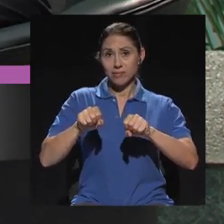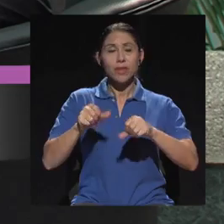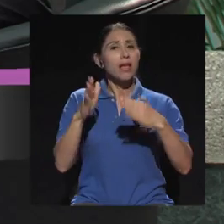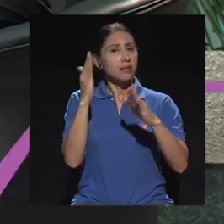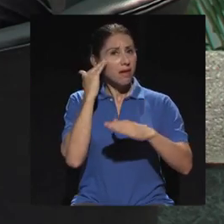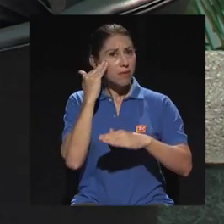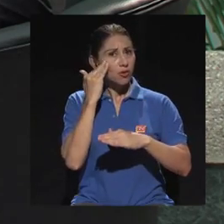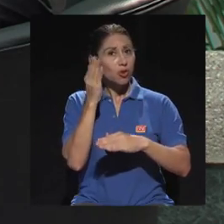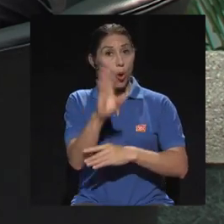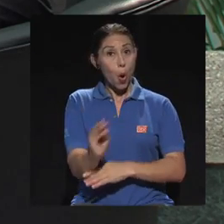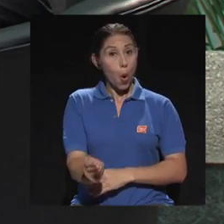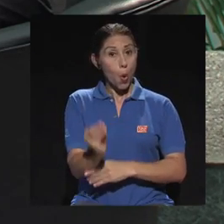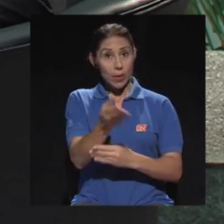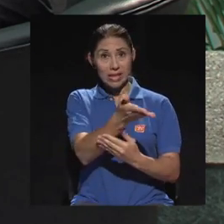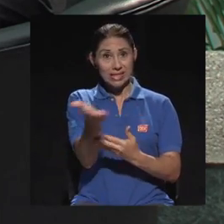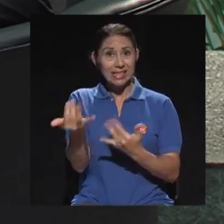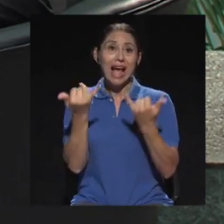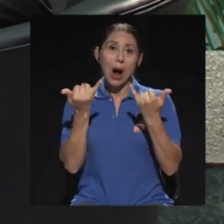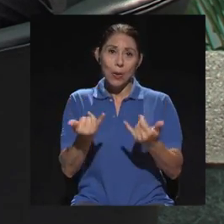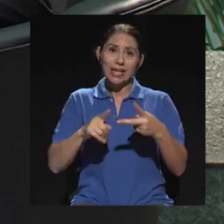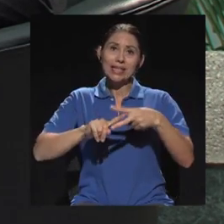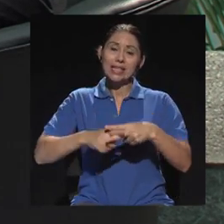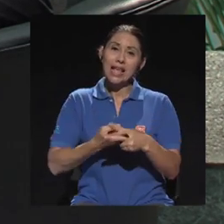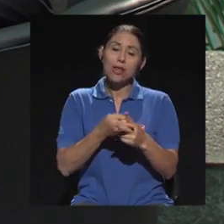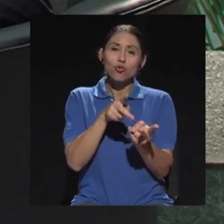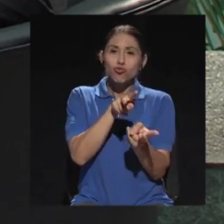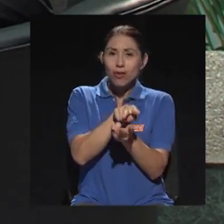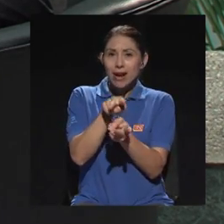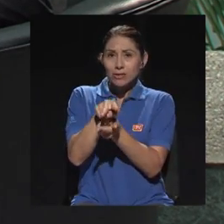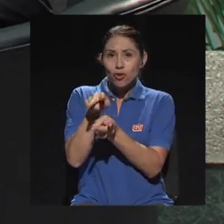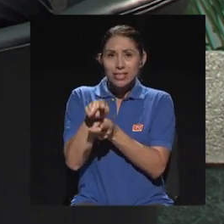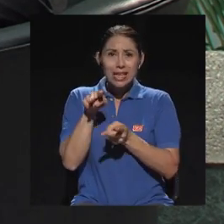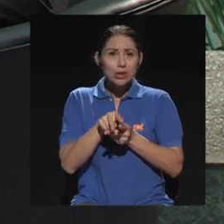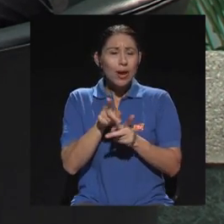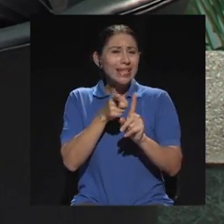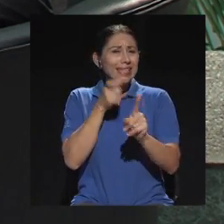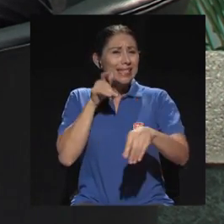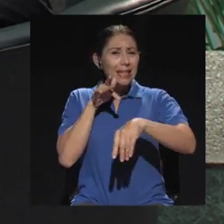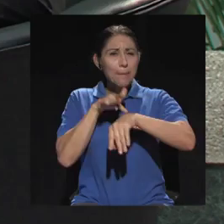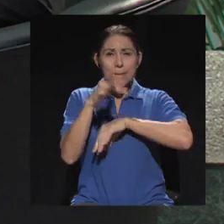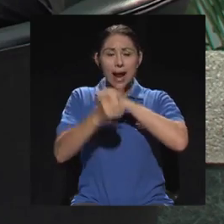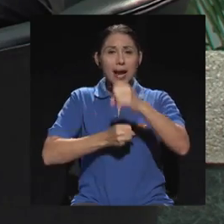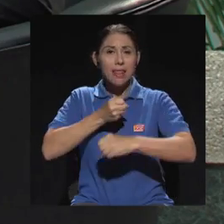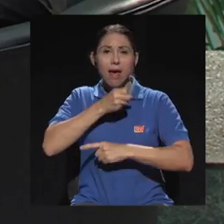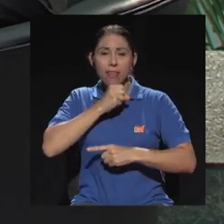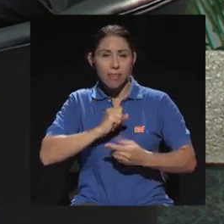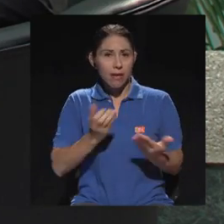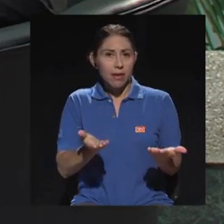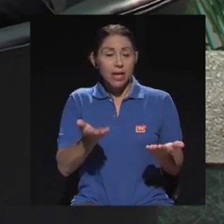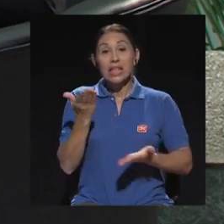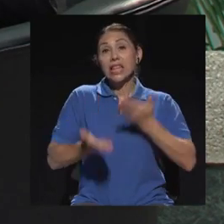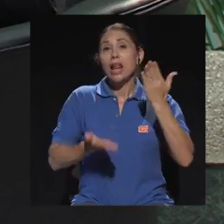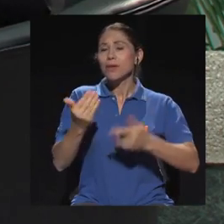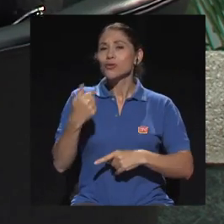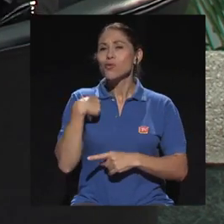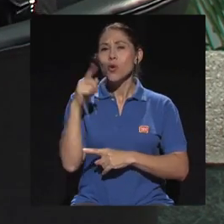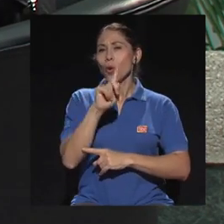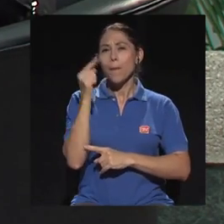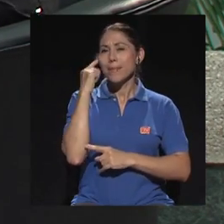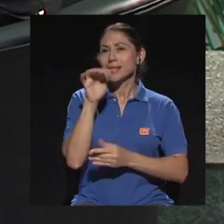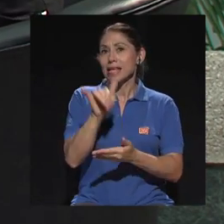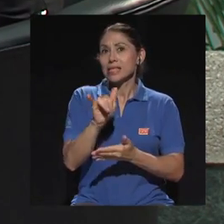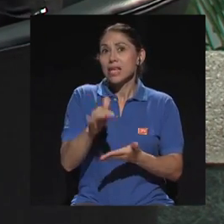jóvenes, nuestros adolescentes están iniciando las relaciones sexuales, las relaciones coitales desde edades muy tempranas. Uno no, tal vez no